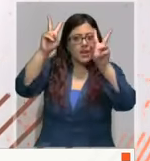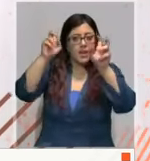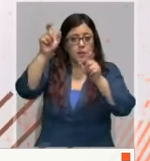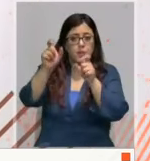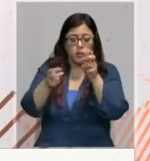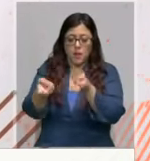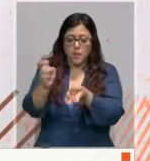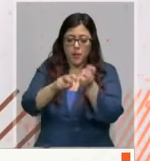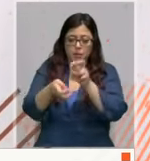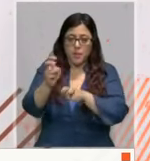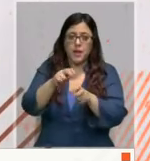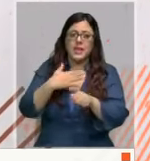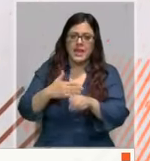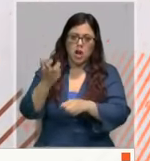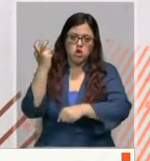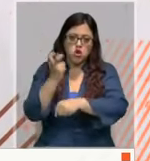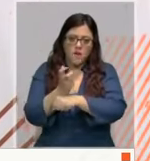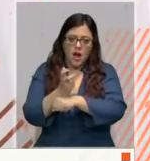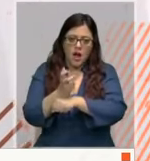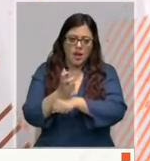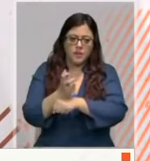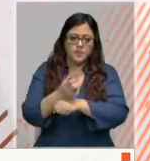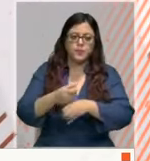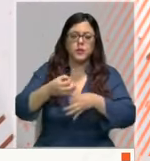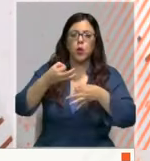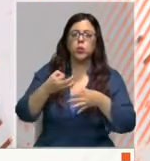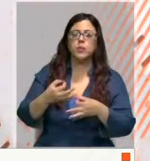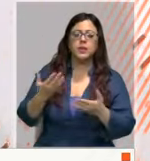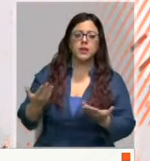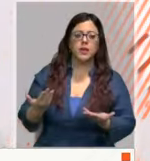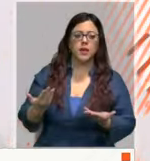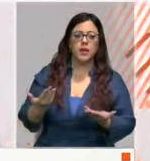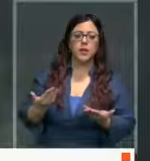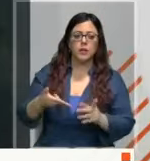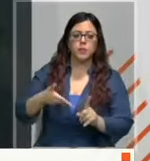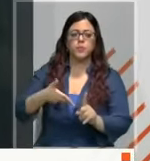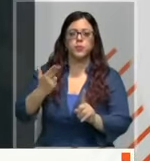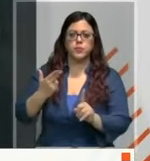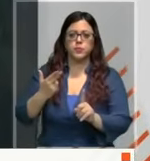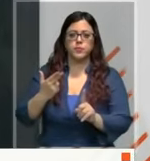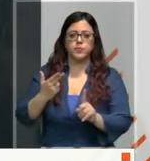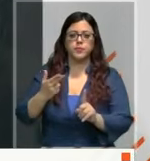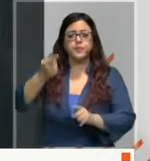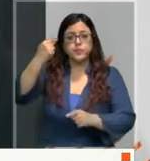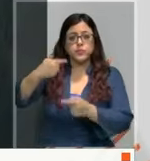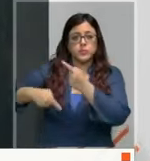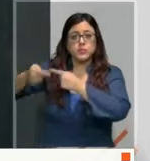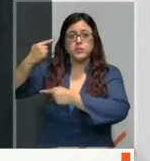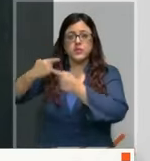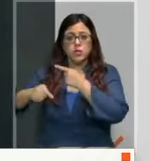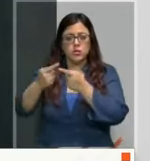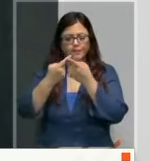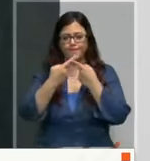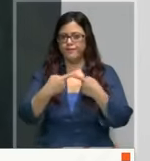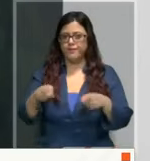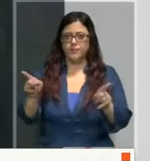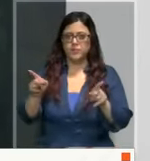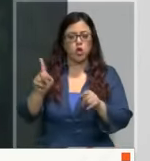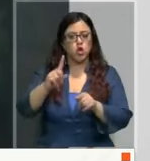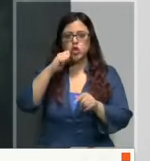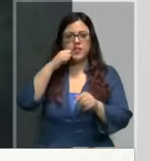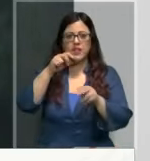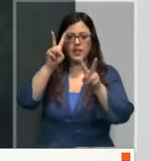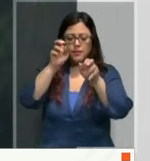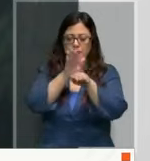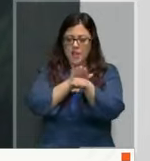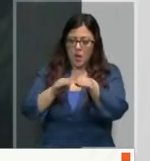pasajeros lo querían asaltar, ni menos que terminaría baleado. Pero la historia diría otra cosa. No se trataba de una